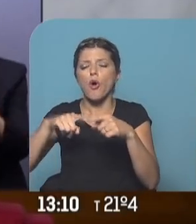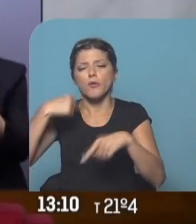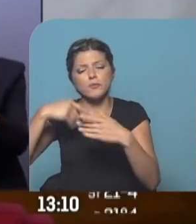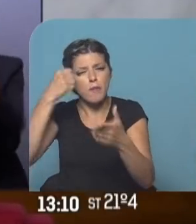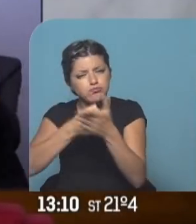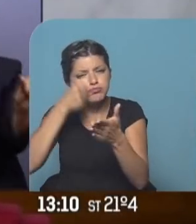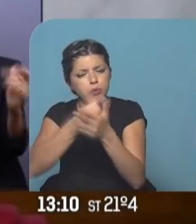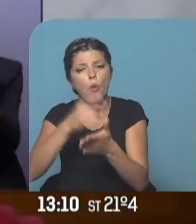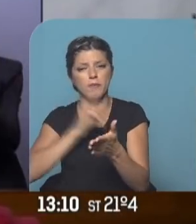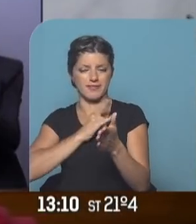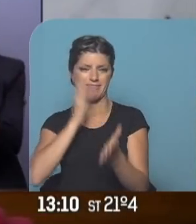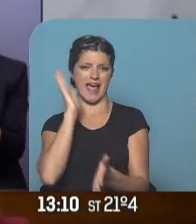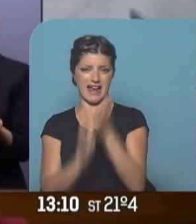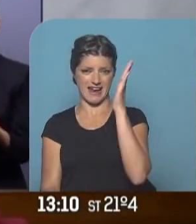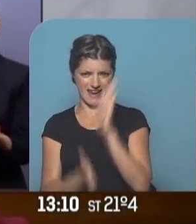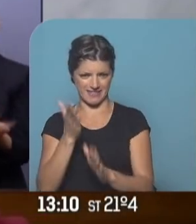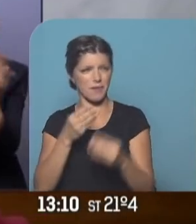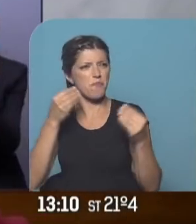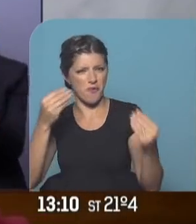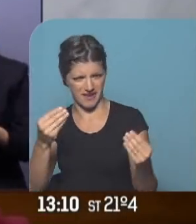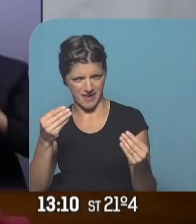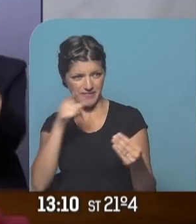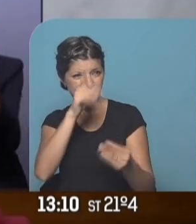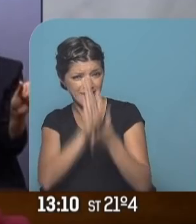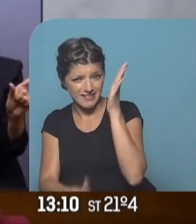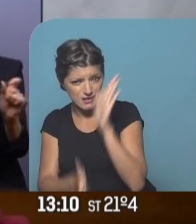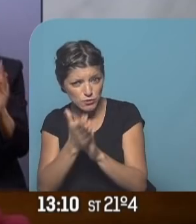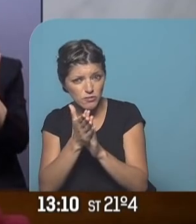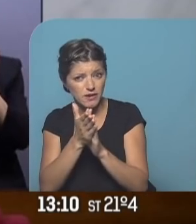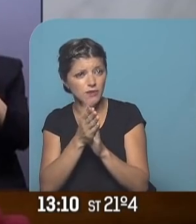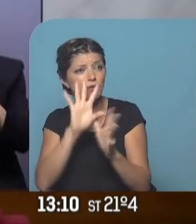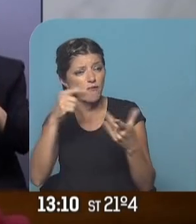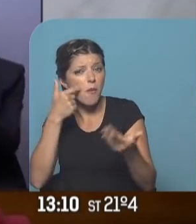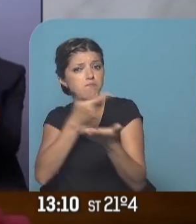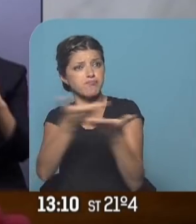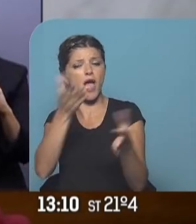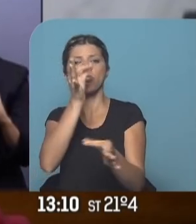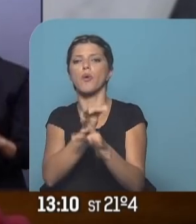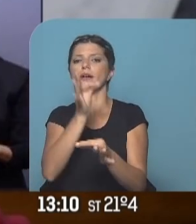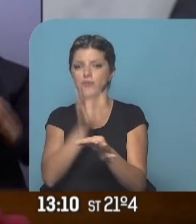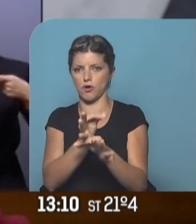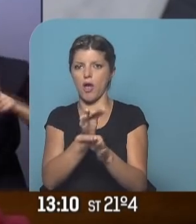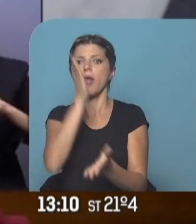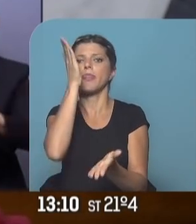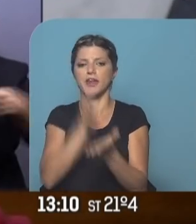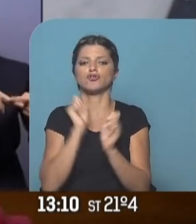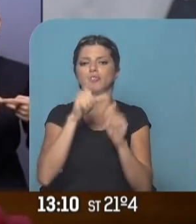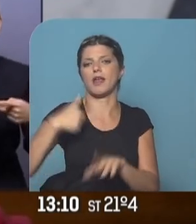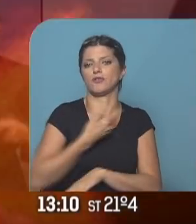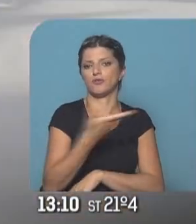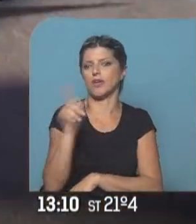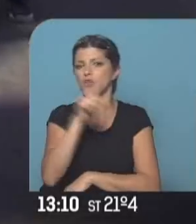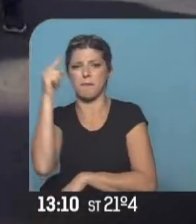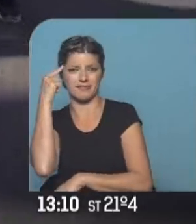universal, porque la gratuidad para todos es la expresión más clara de una educación entendida como derecho social y no como bien de